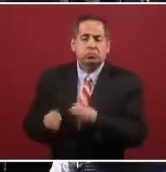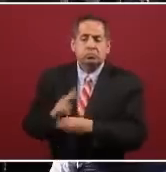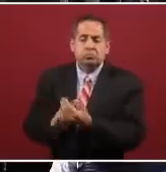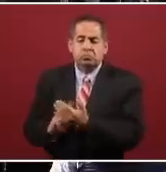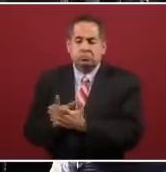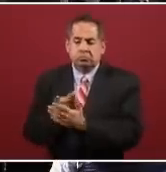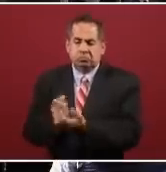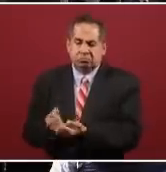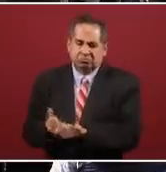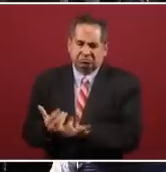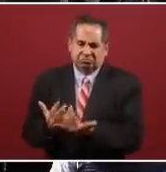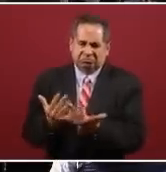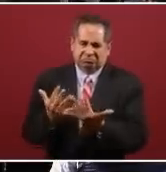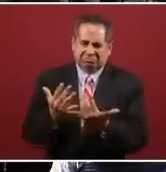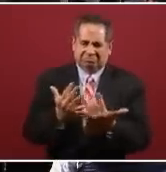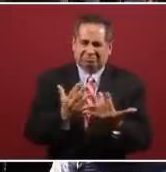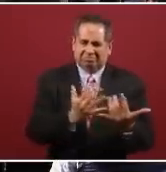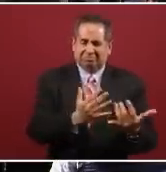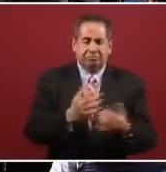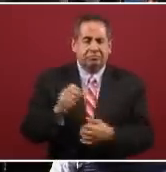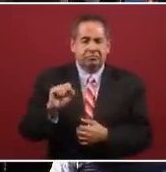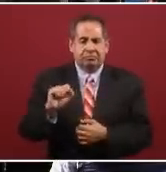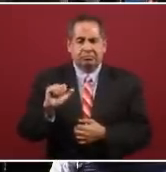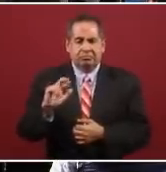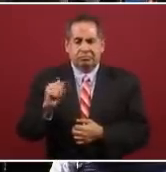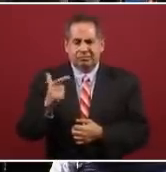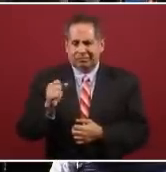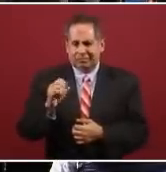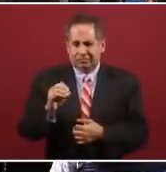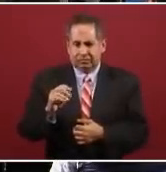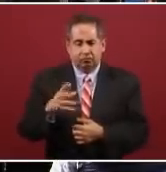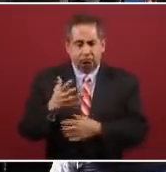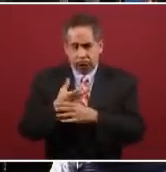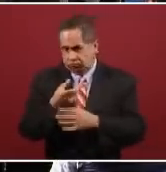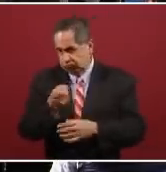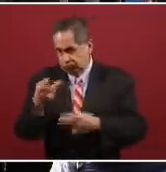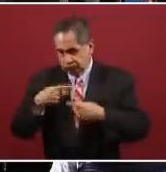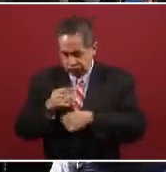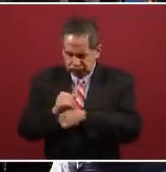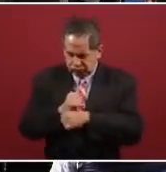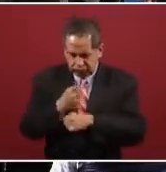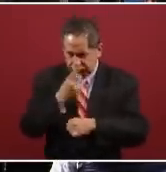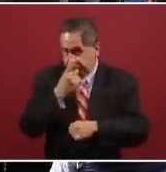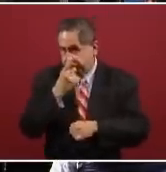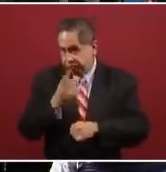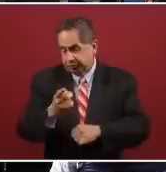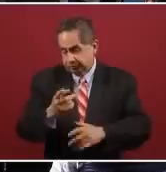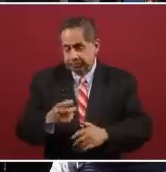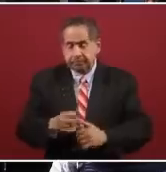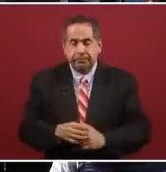Eso es lo que sostienen los investigadores.